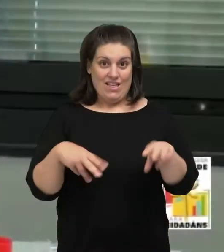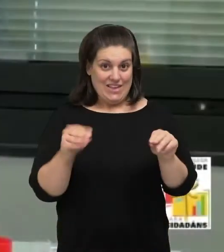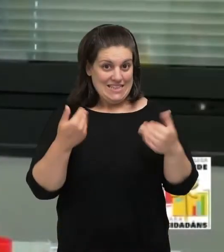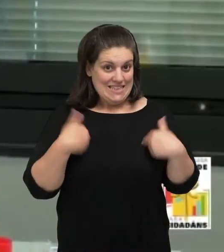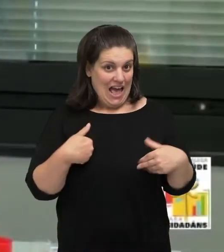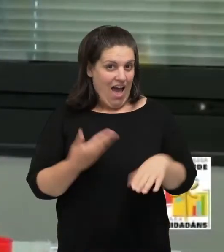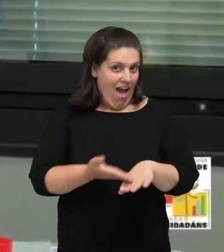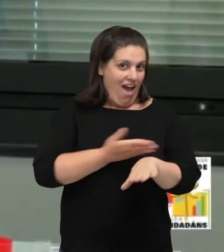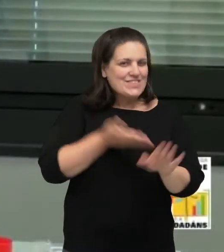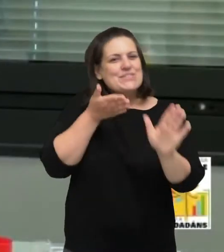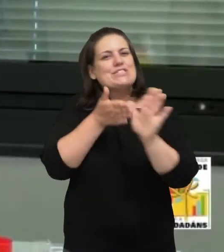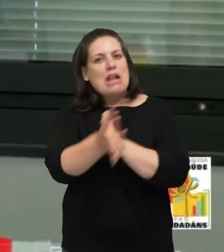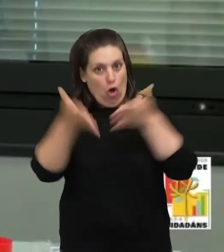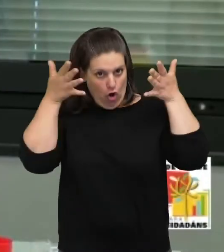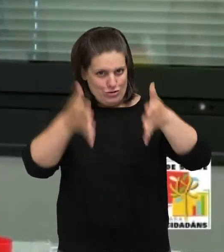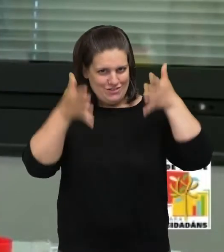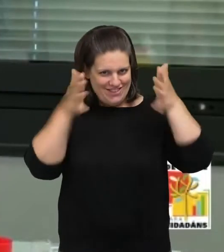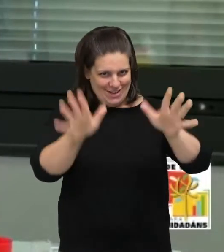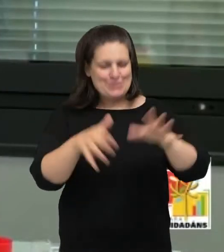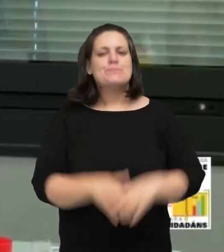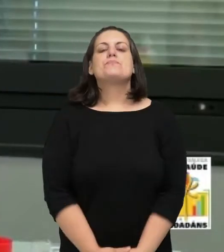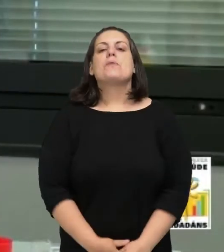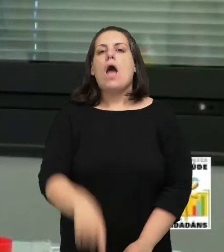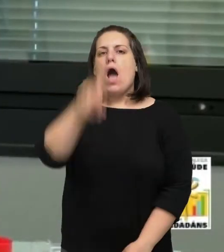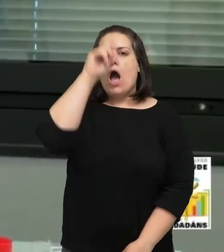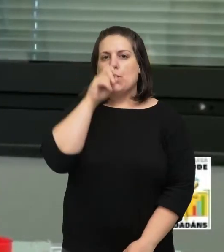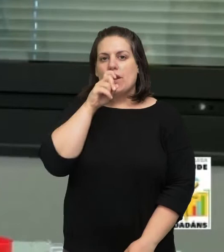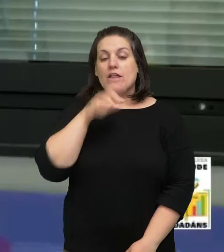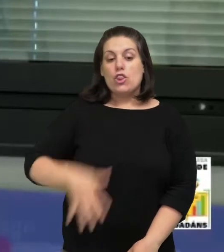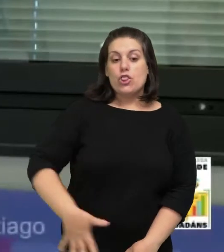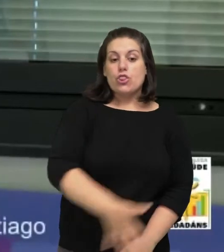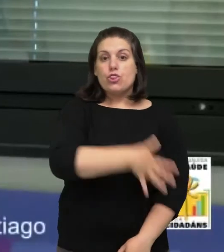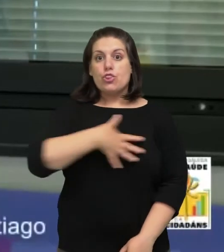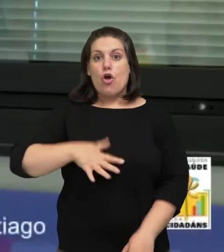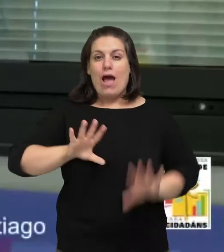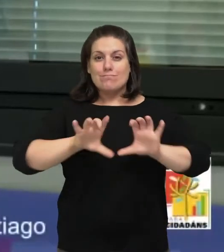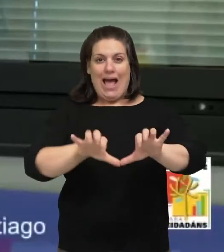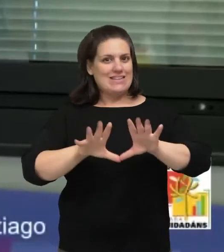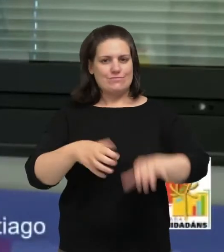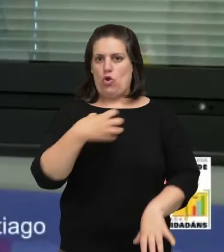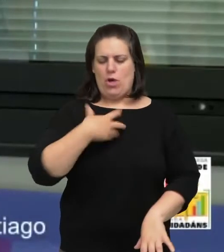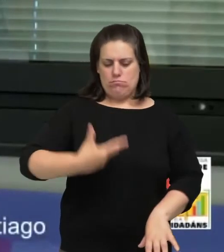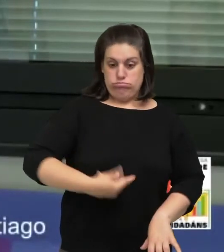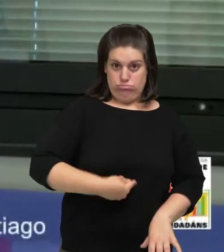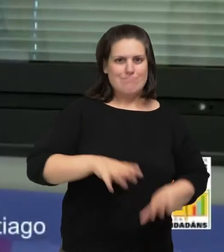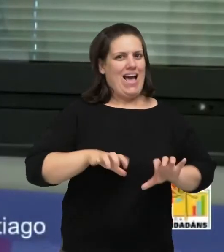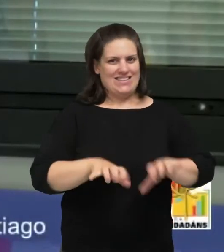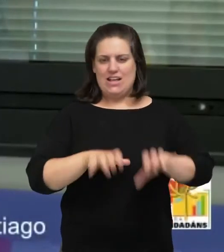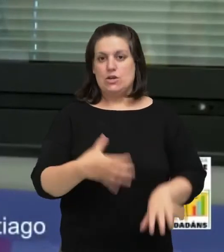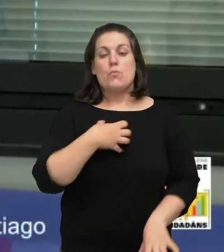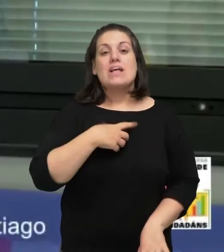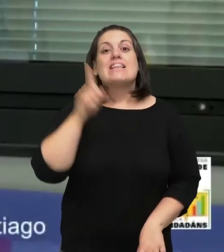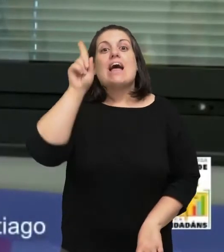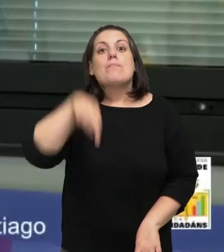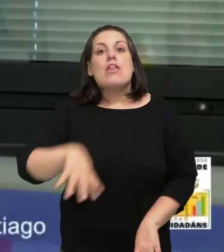Para terminar, una serie de consejos. Recuerde que no debe de masajear la zona donde se inyectó, ni tampoco inyectar